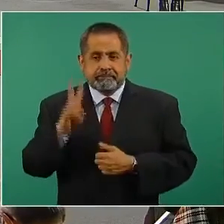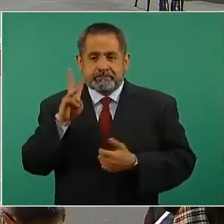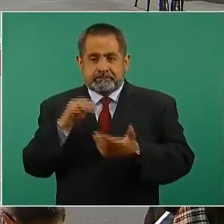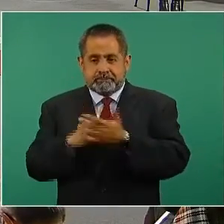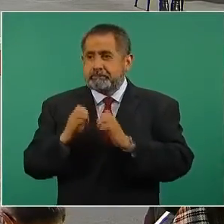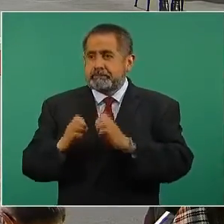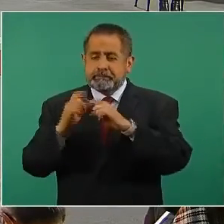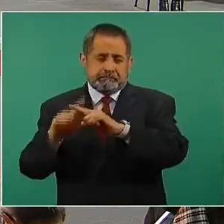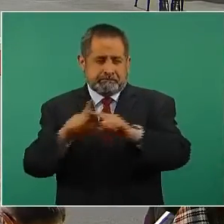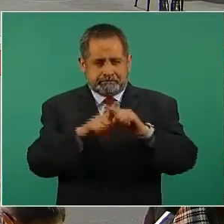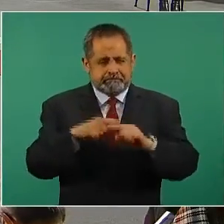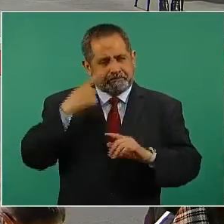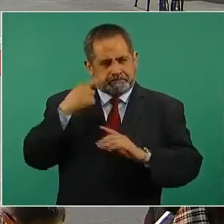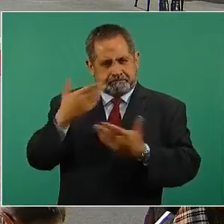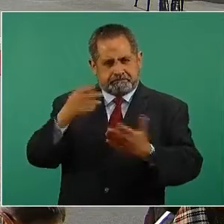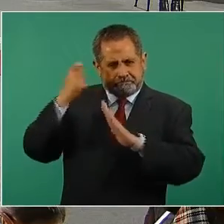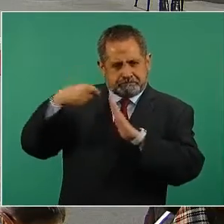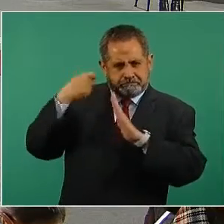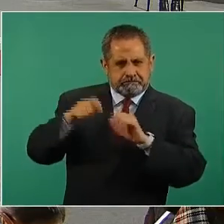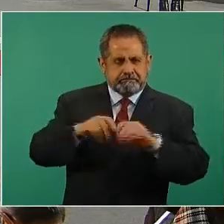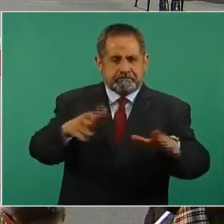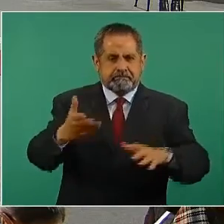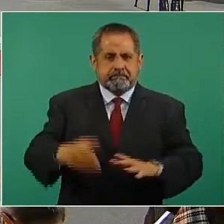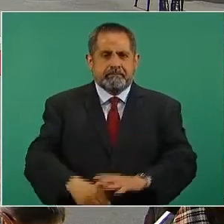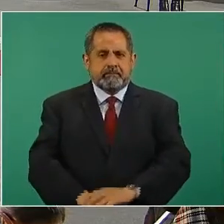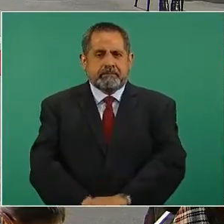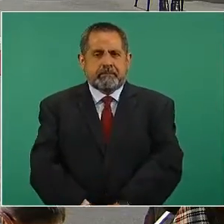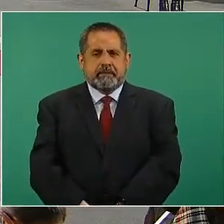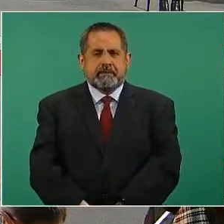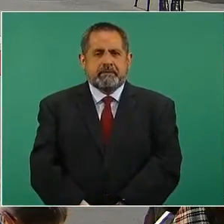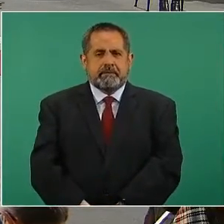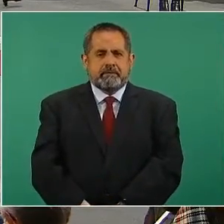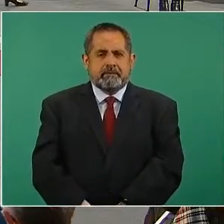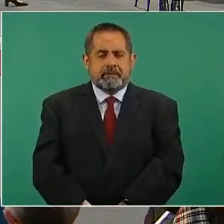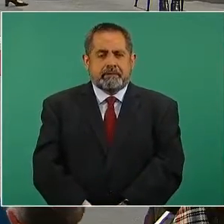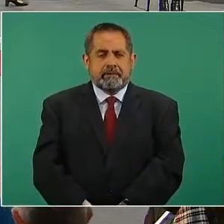pero hay aquí un video que vamos a presentar con los avances. Gracias, presidente.